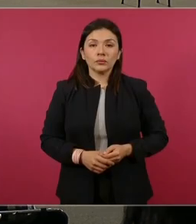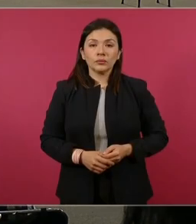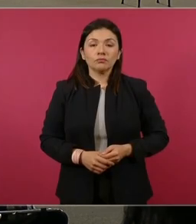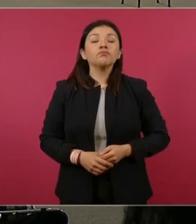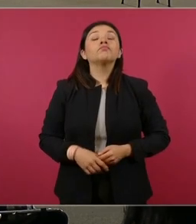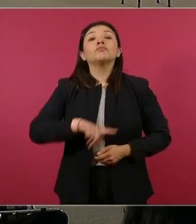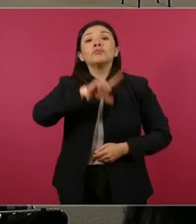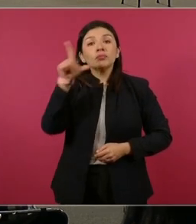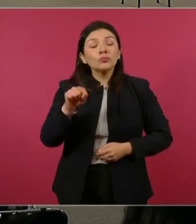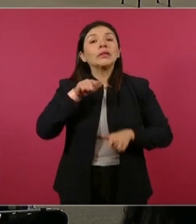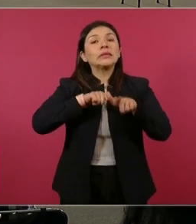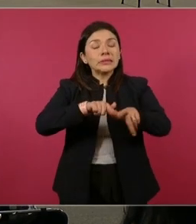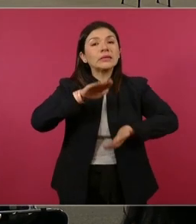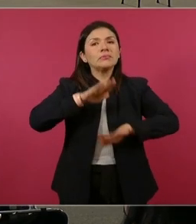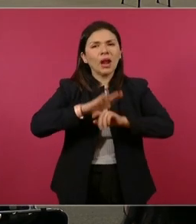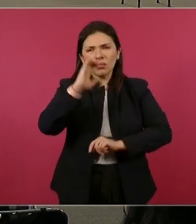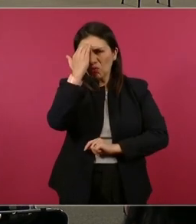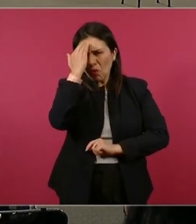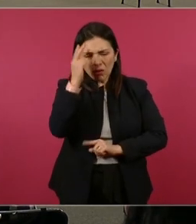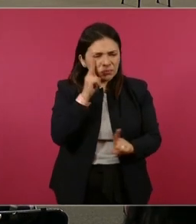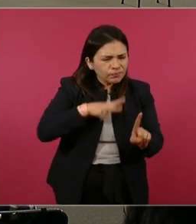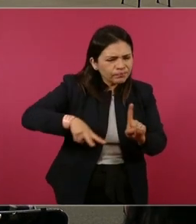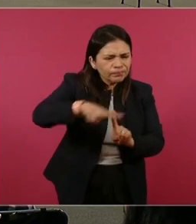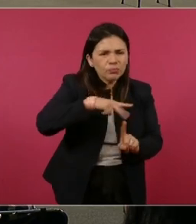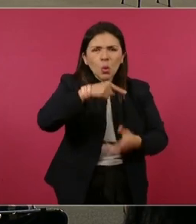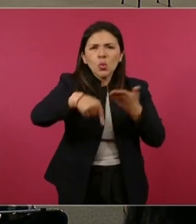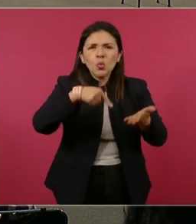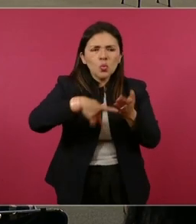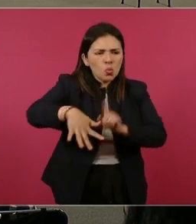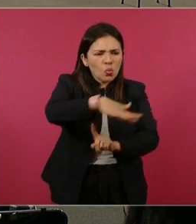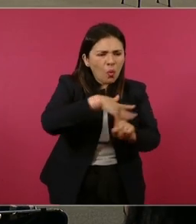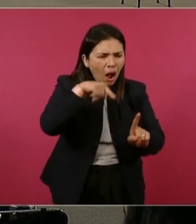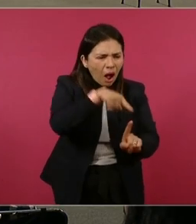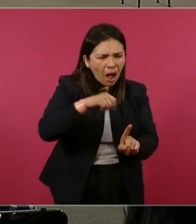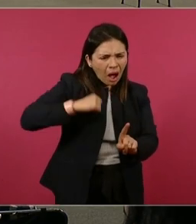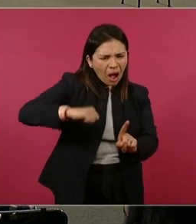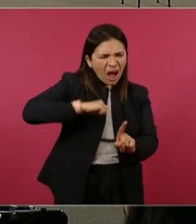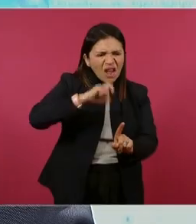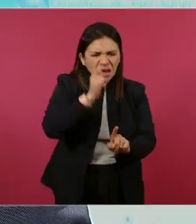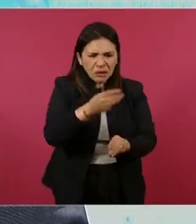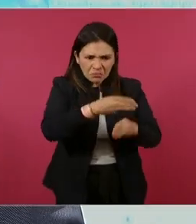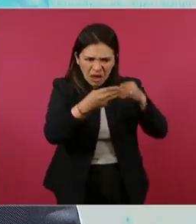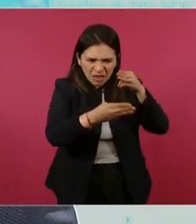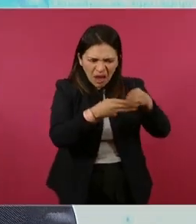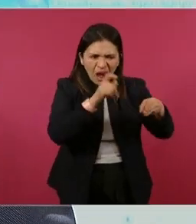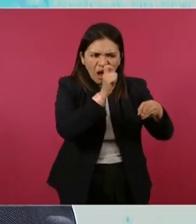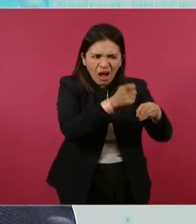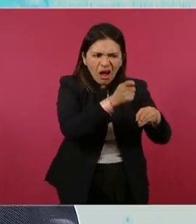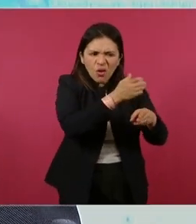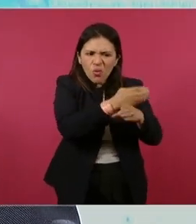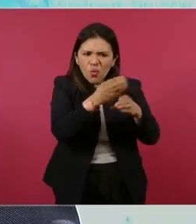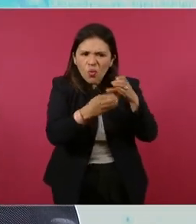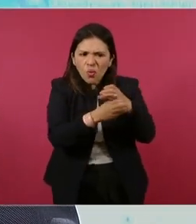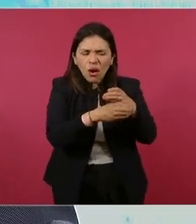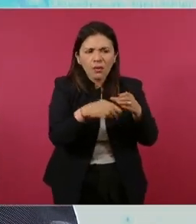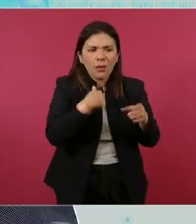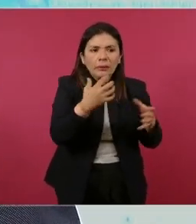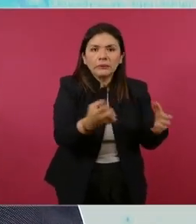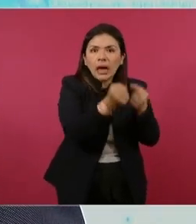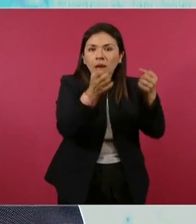significa reconocer en terreno los vestigios tanto de carácter inmueble como de elementos muebles que